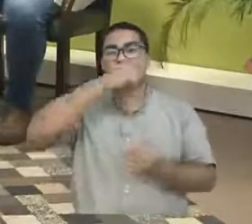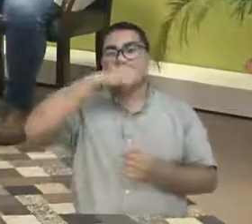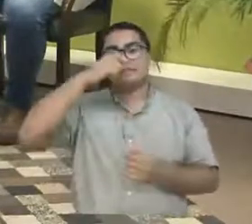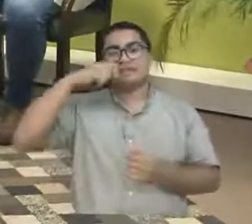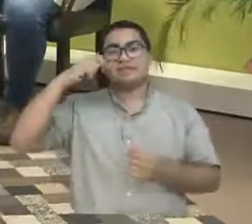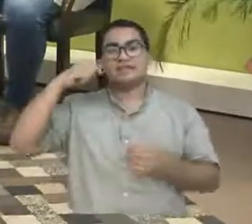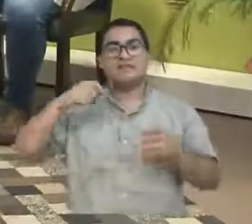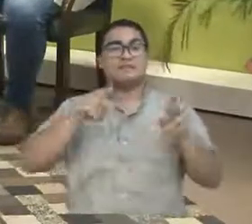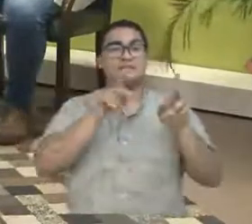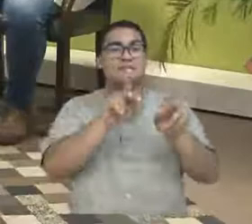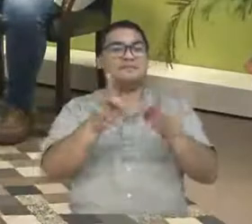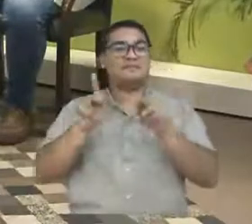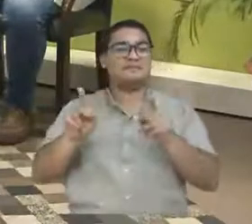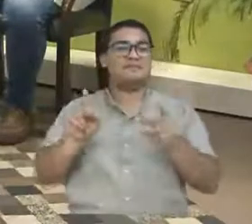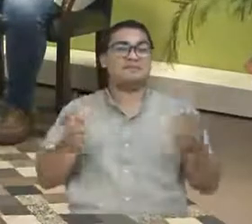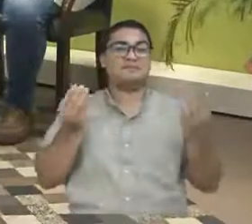personas